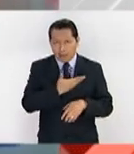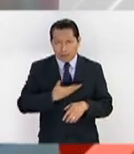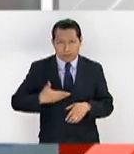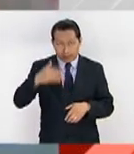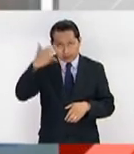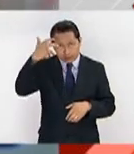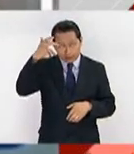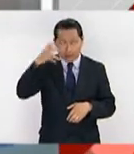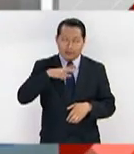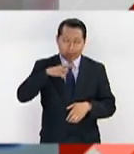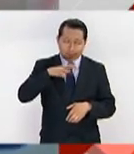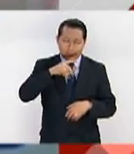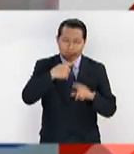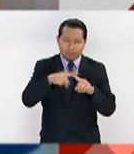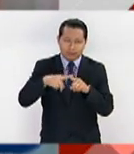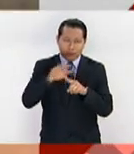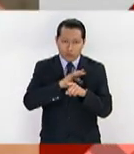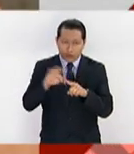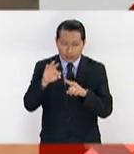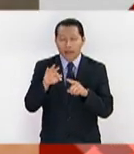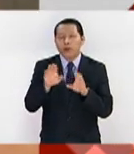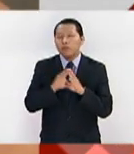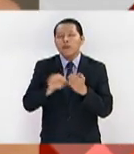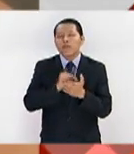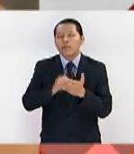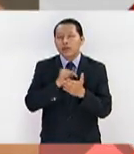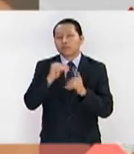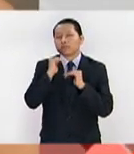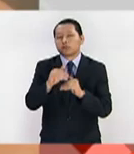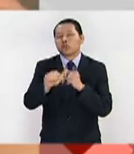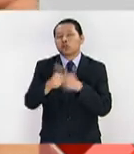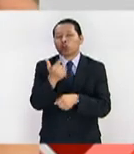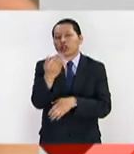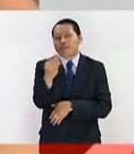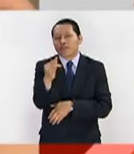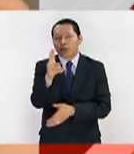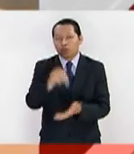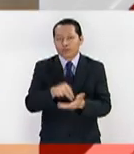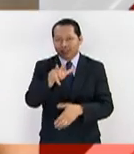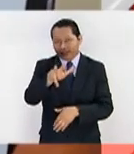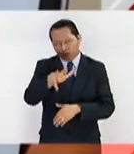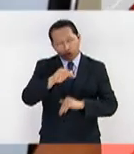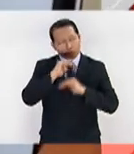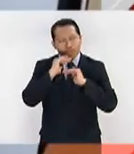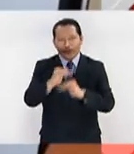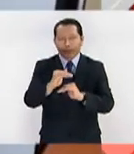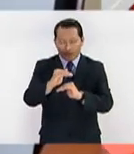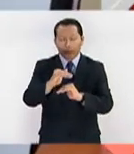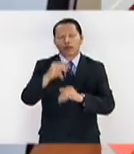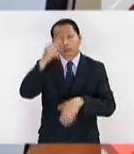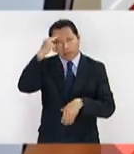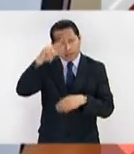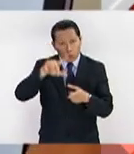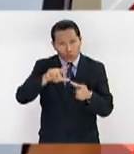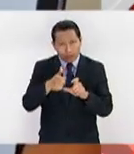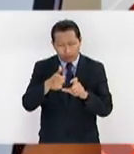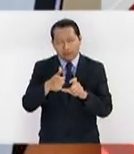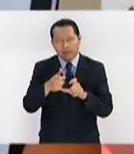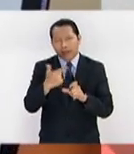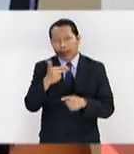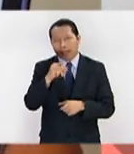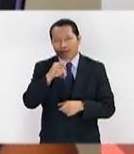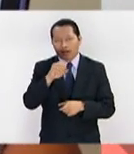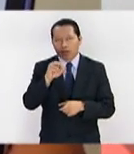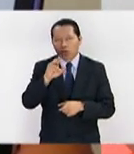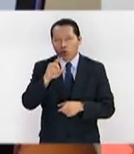República, el plazo para recabar firmas es el 12 de febrero de 2018. Para México al Día,